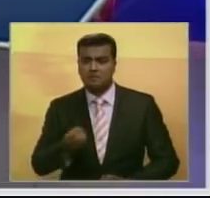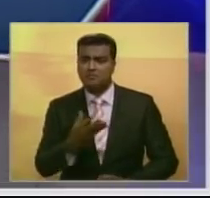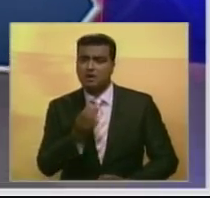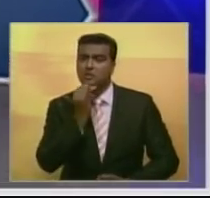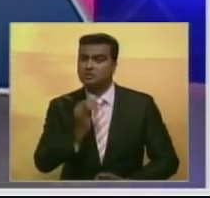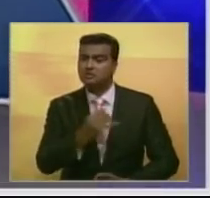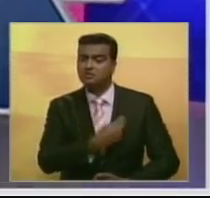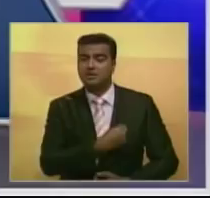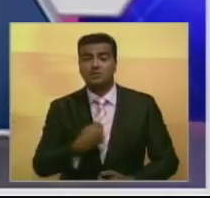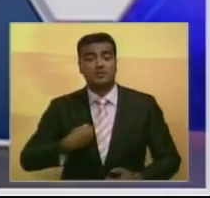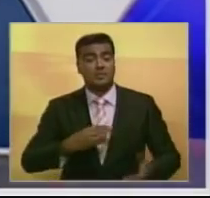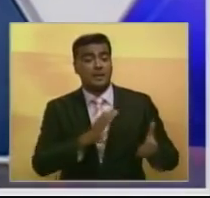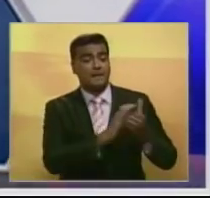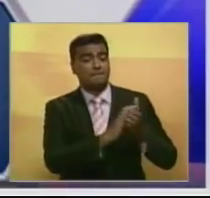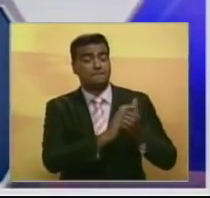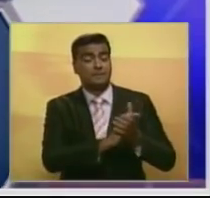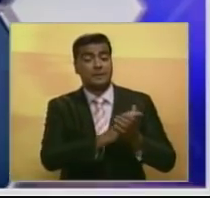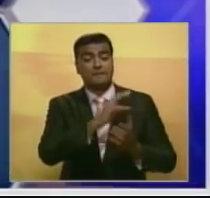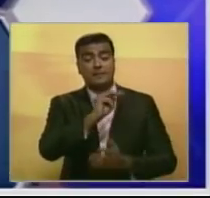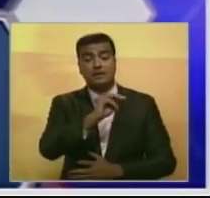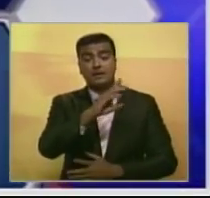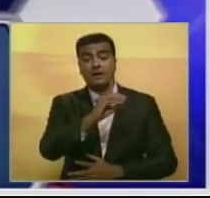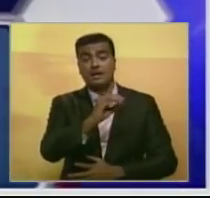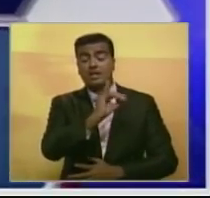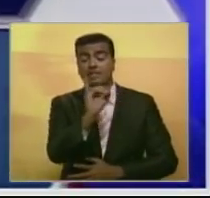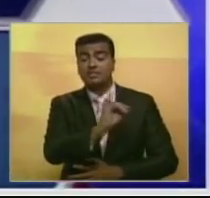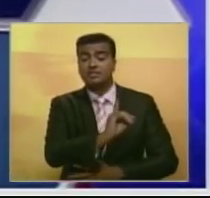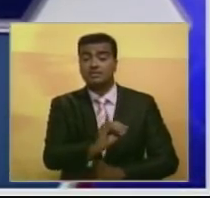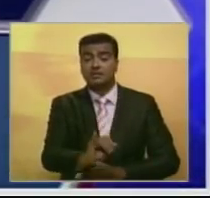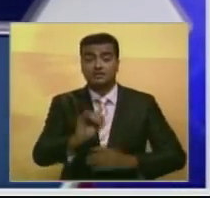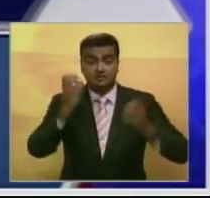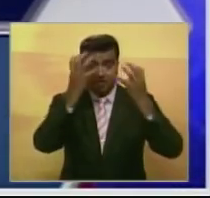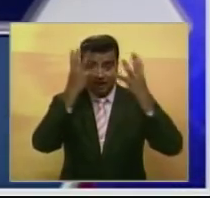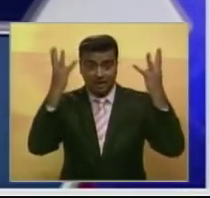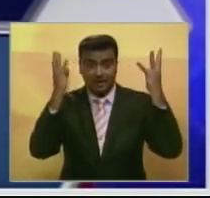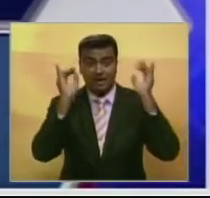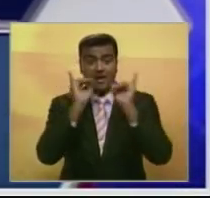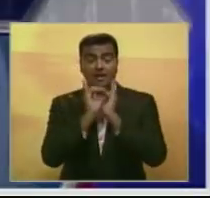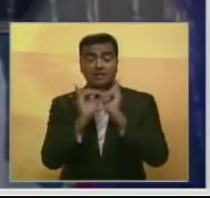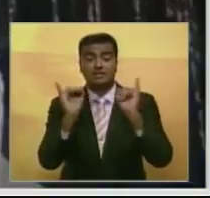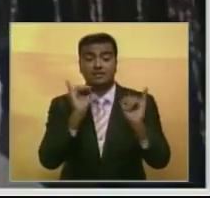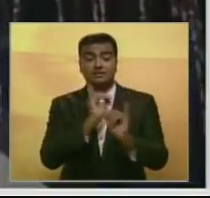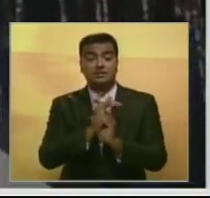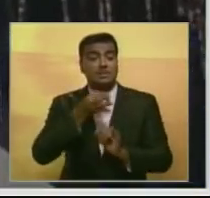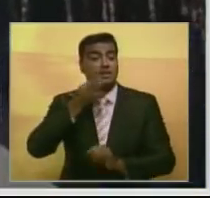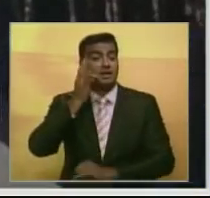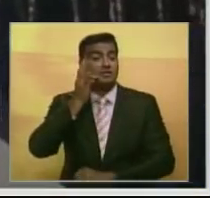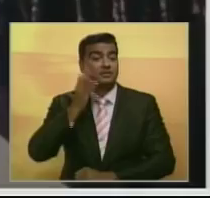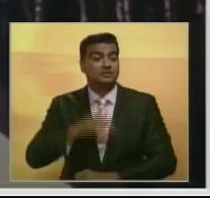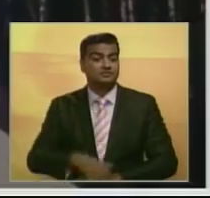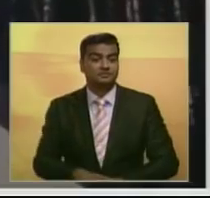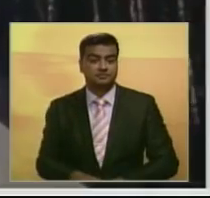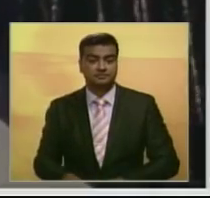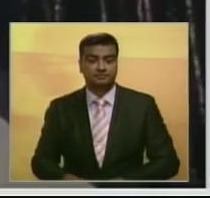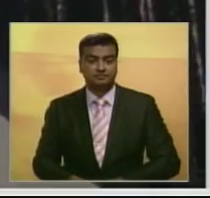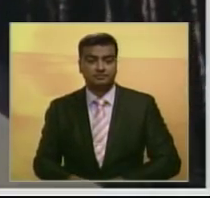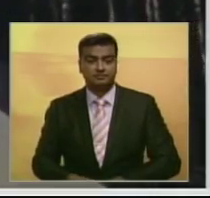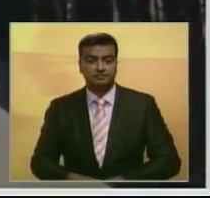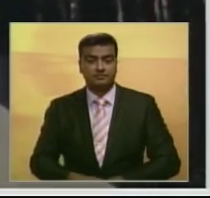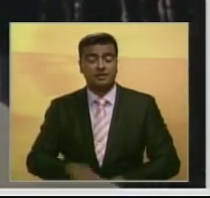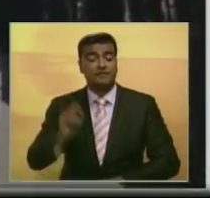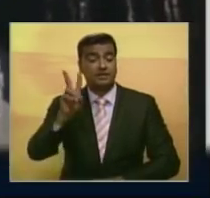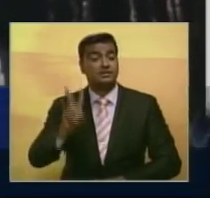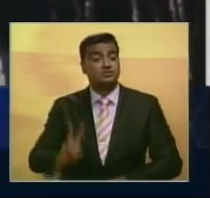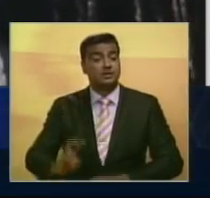porque nuestra compañera Maideliana Díaz fue coronada como la Reina Internacional del Café. La representante de Venezuela se coronó